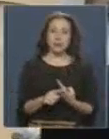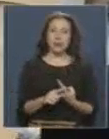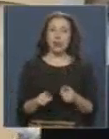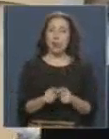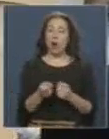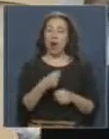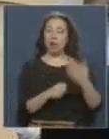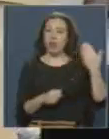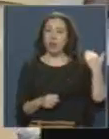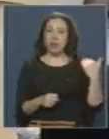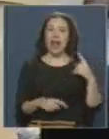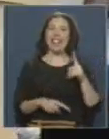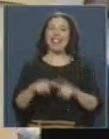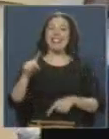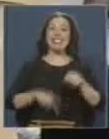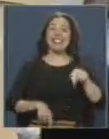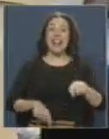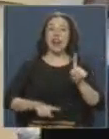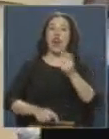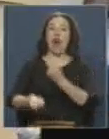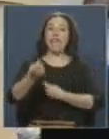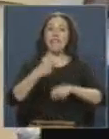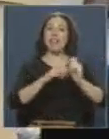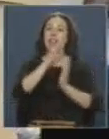se vende, la dormida resiste. Gracias, presidente.